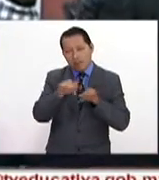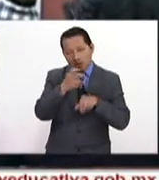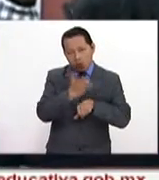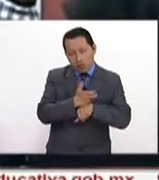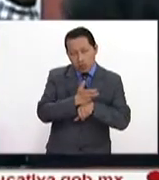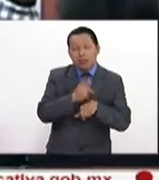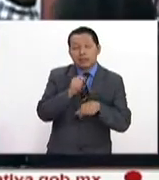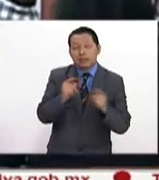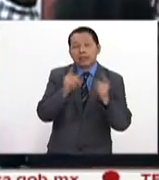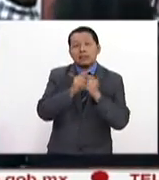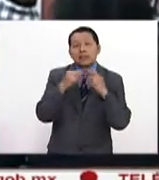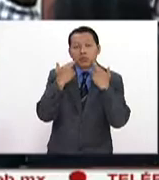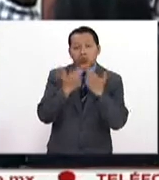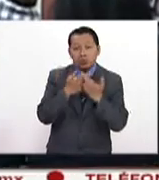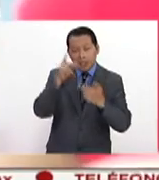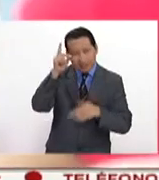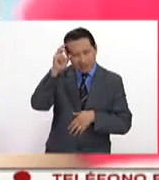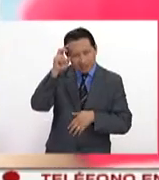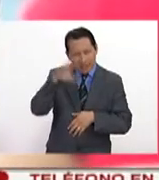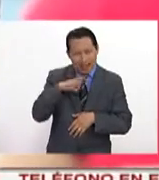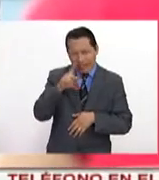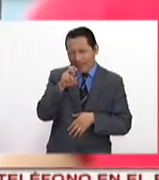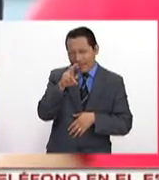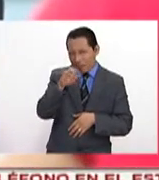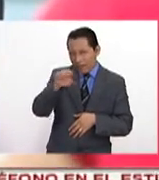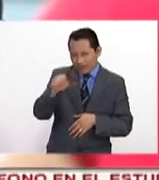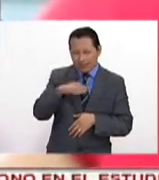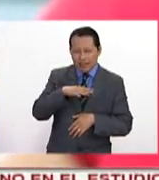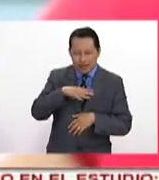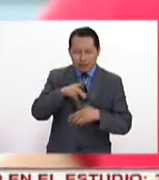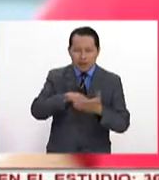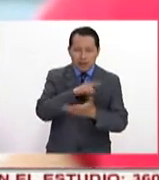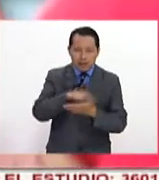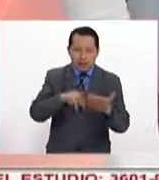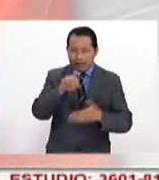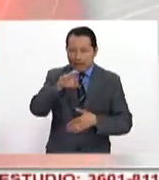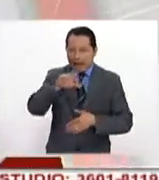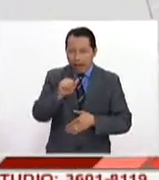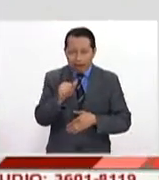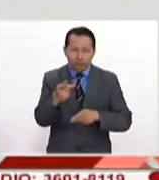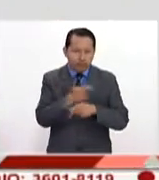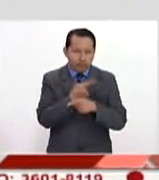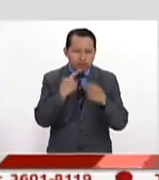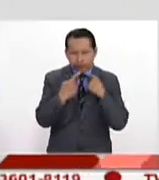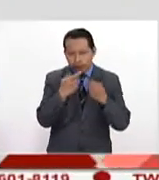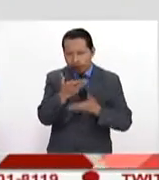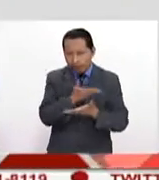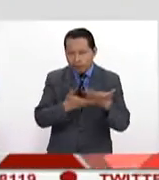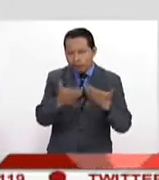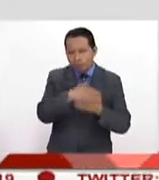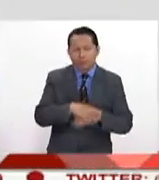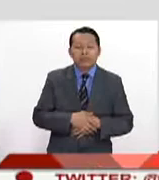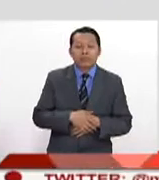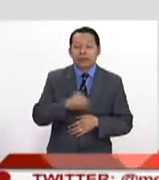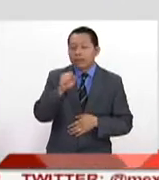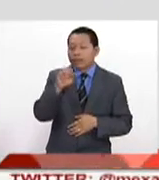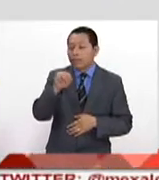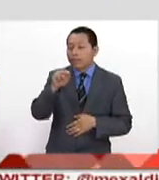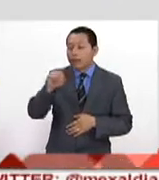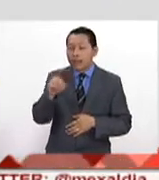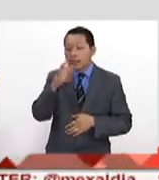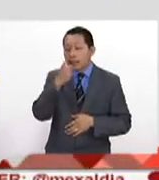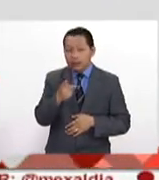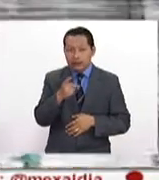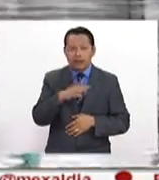donde se reunirá con Dreamers afectados por la cancelación del programa DACA. Informa el Servicio Meteorológico